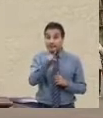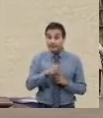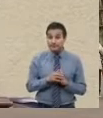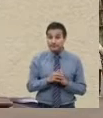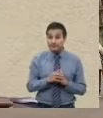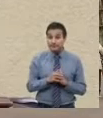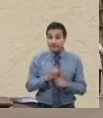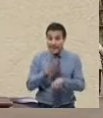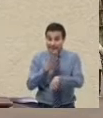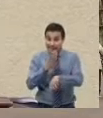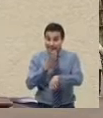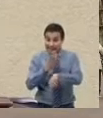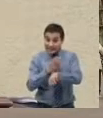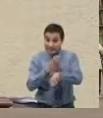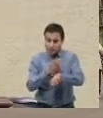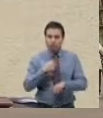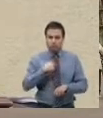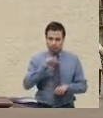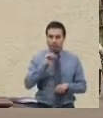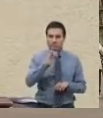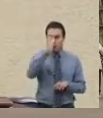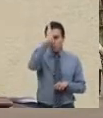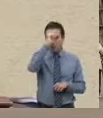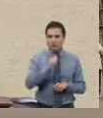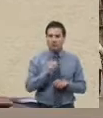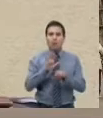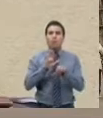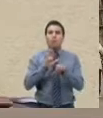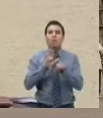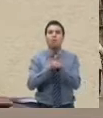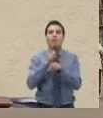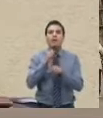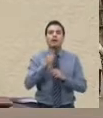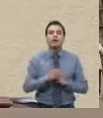con las sanciones, porque de lo que hemos visto, y continuaré